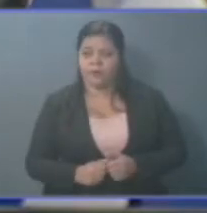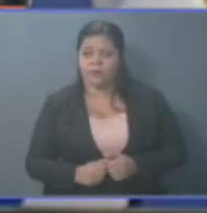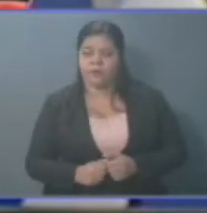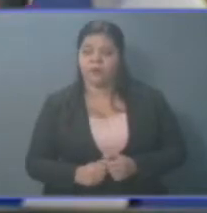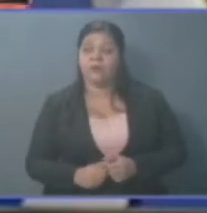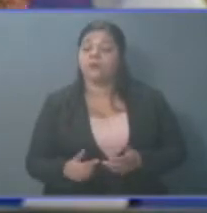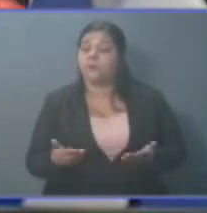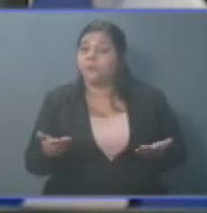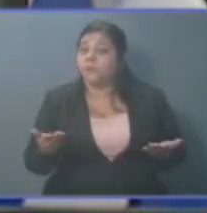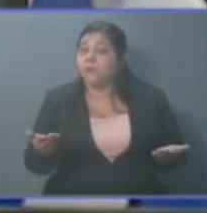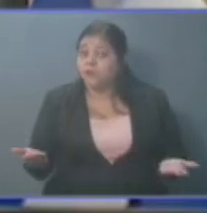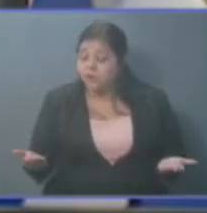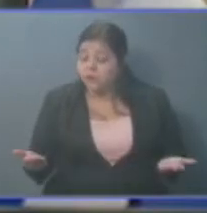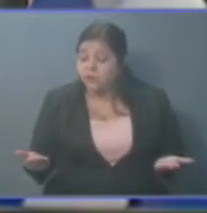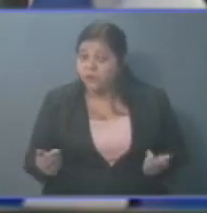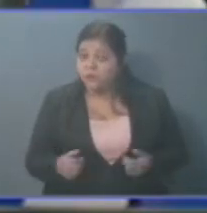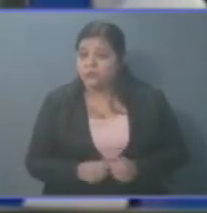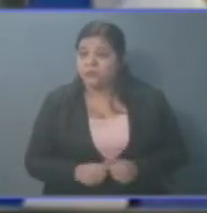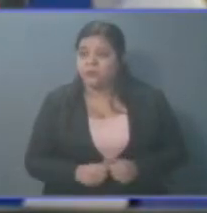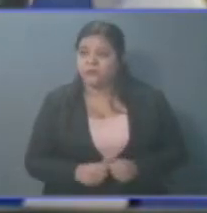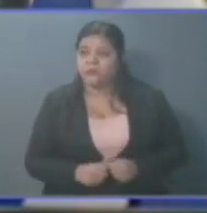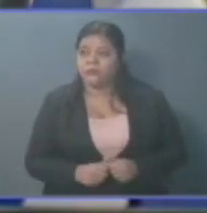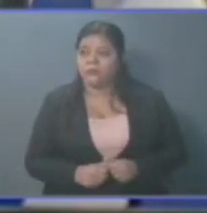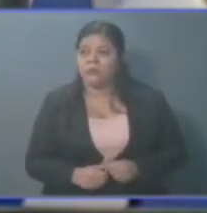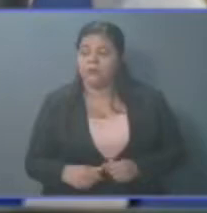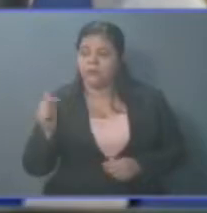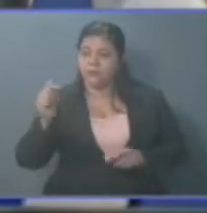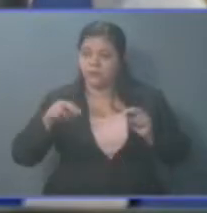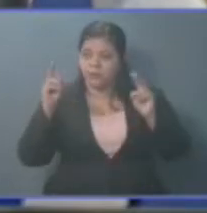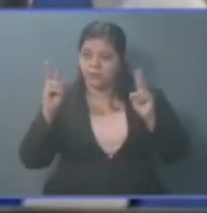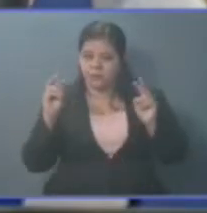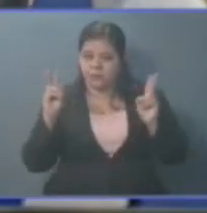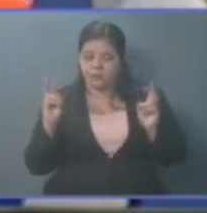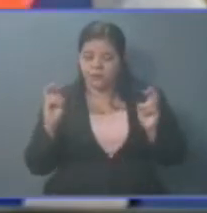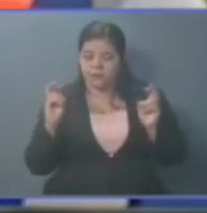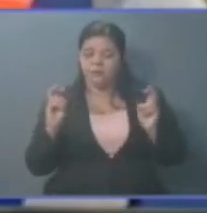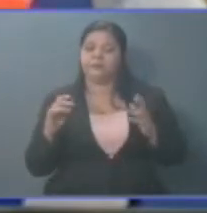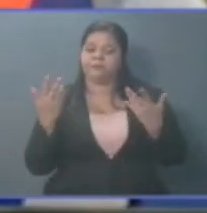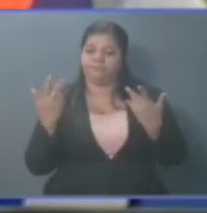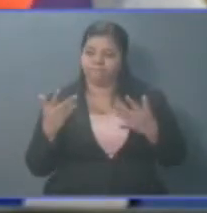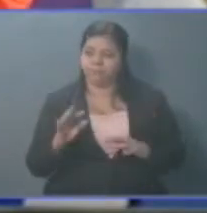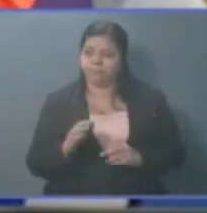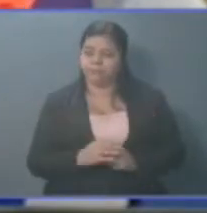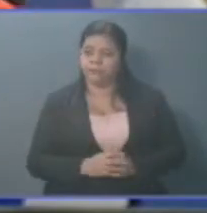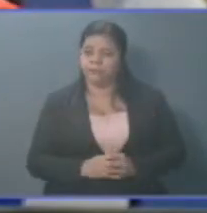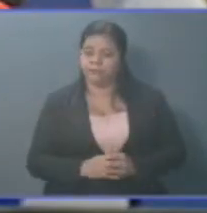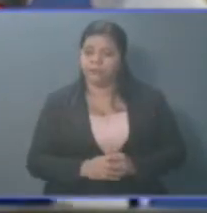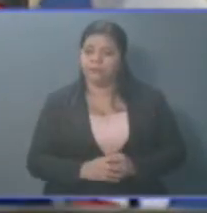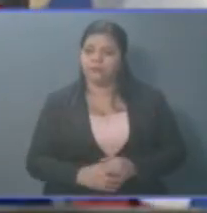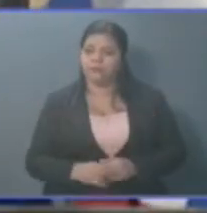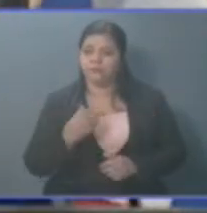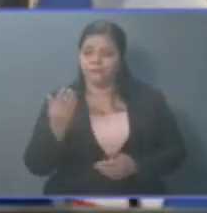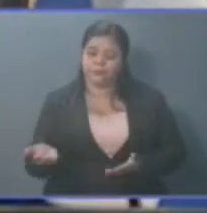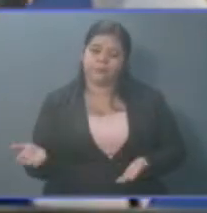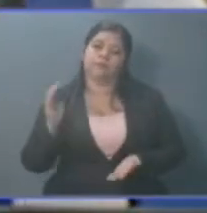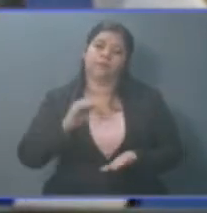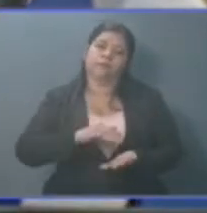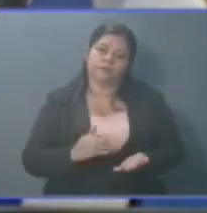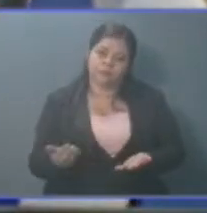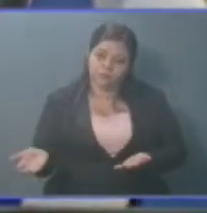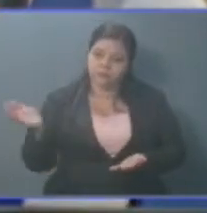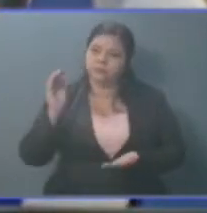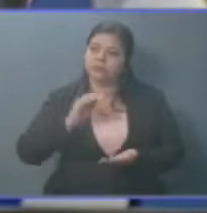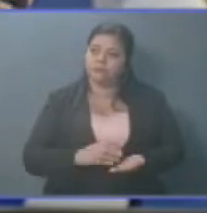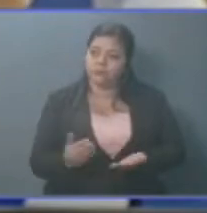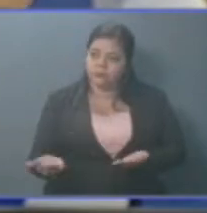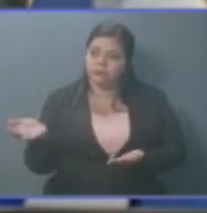Y resulta ser que este tema viene siendo recurrente.